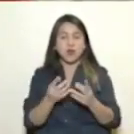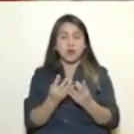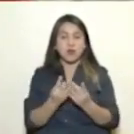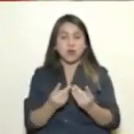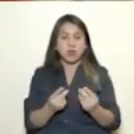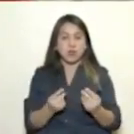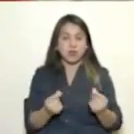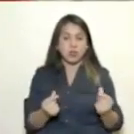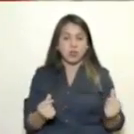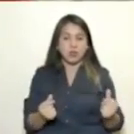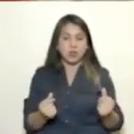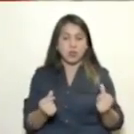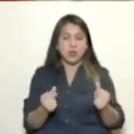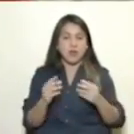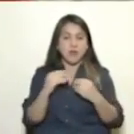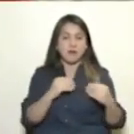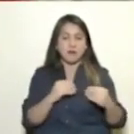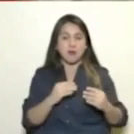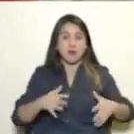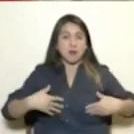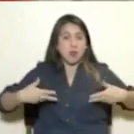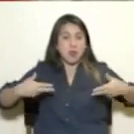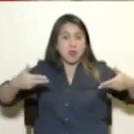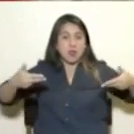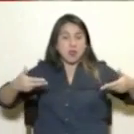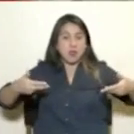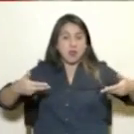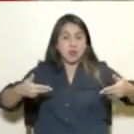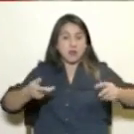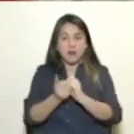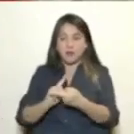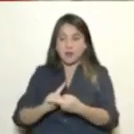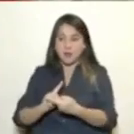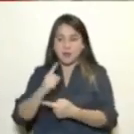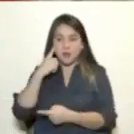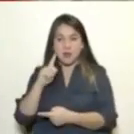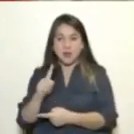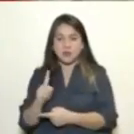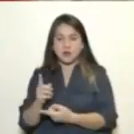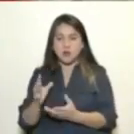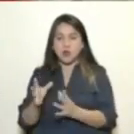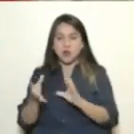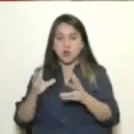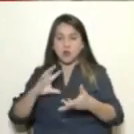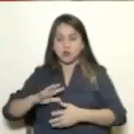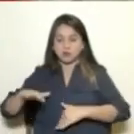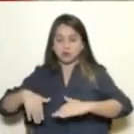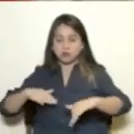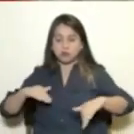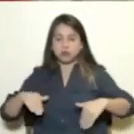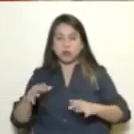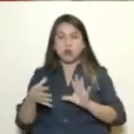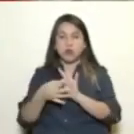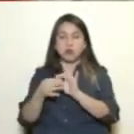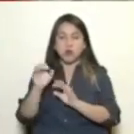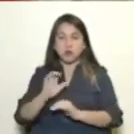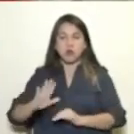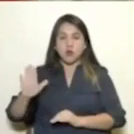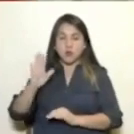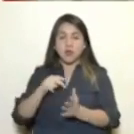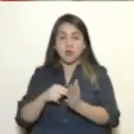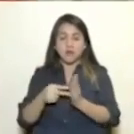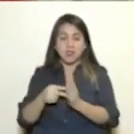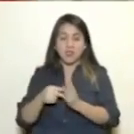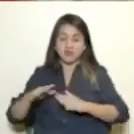un multilateralismo activo a qué? Porque hoy día parece un mundo fragmentado, una Unión Europea media dividida,